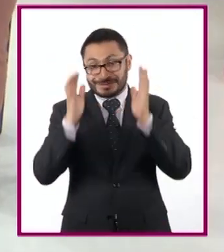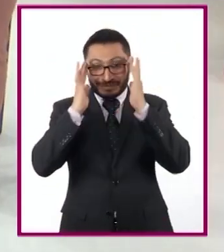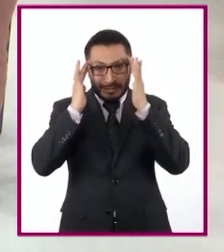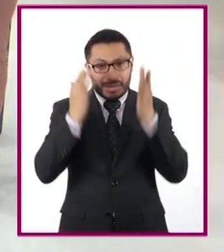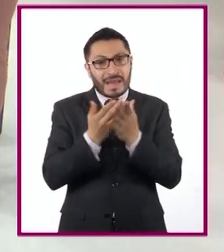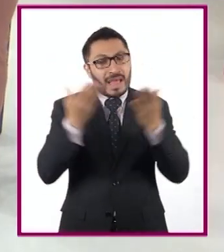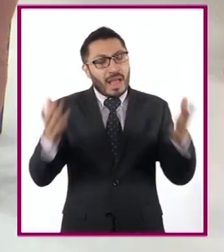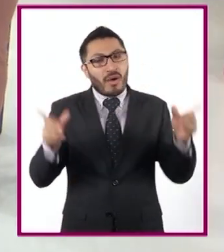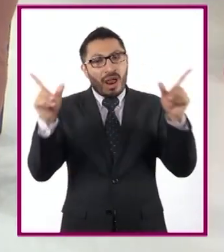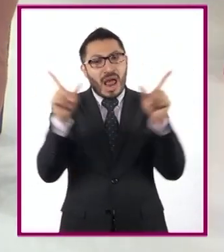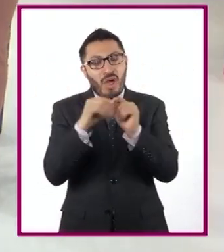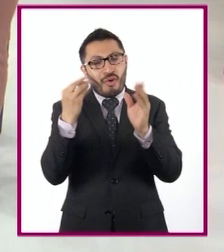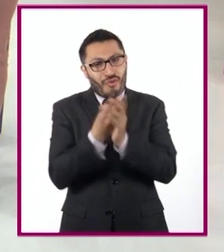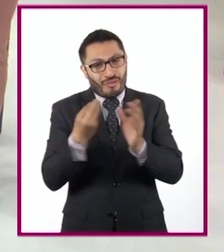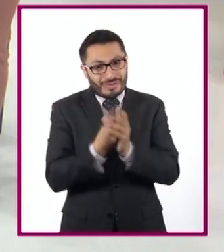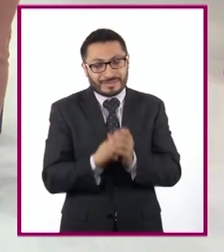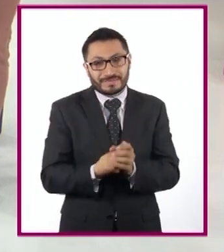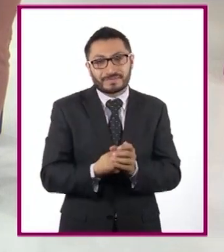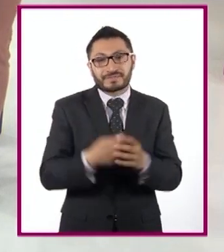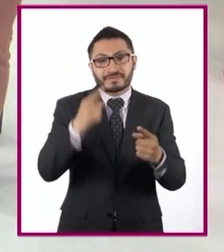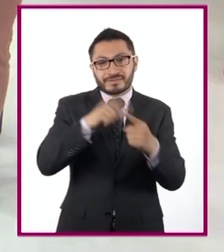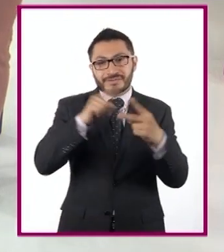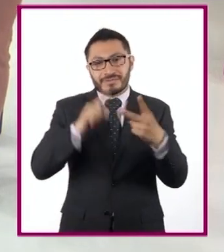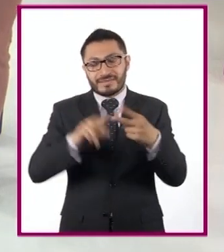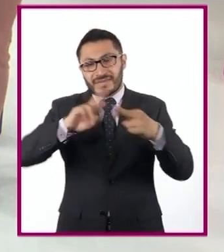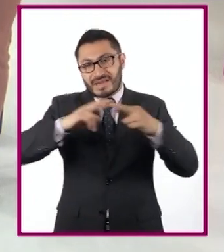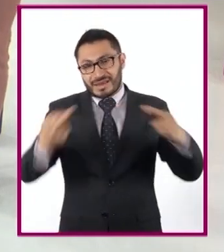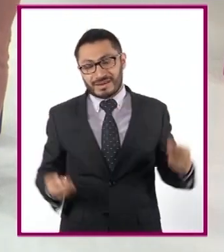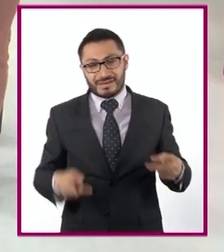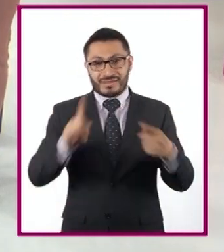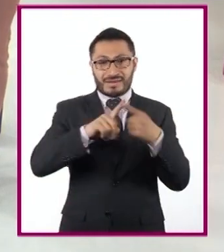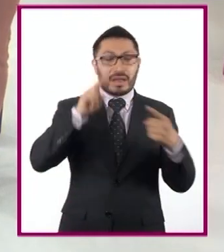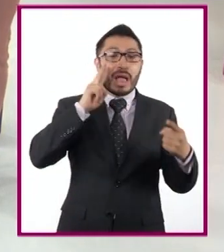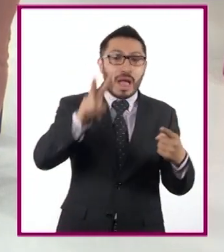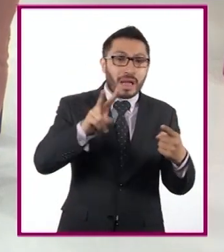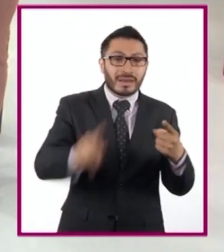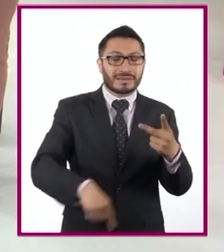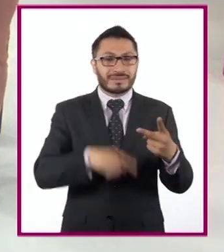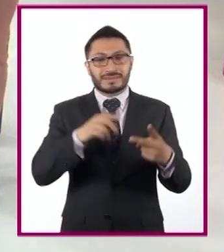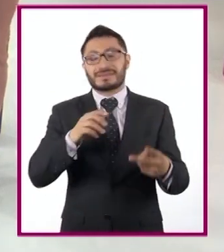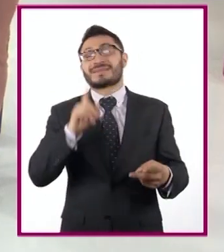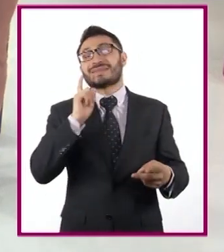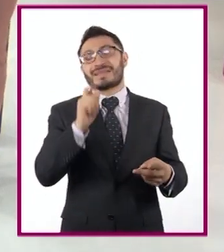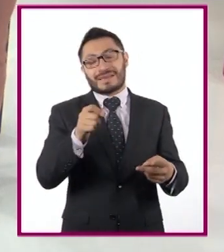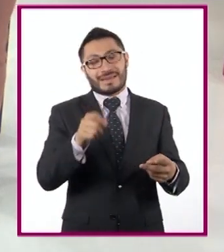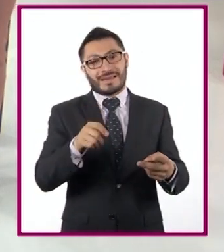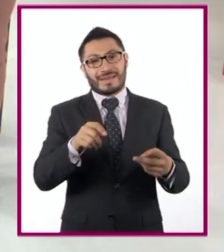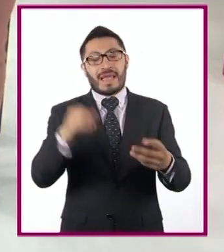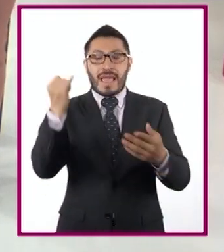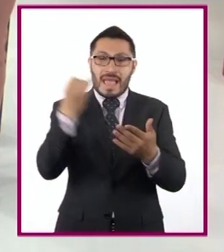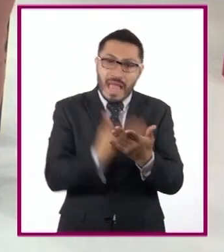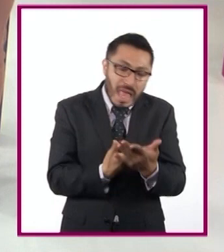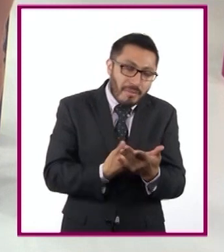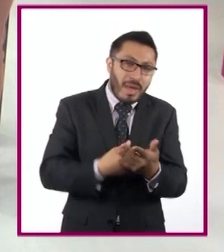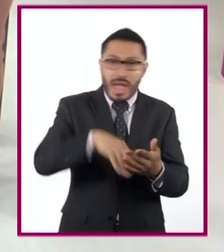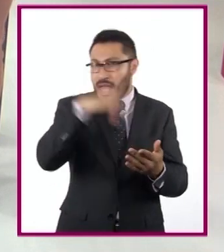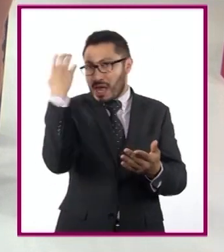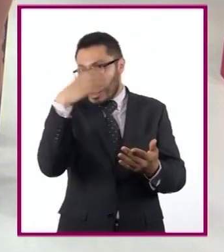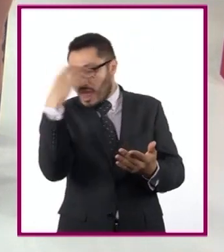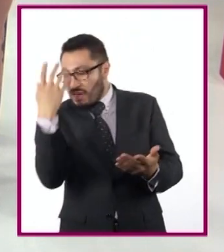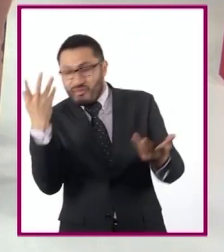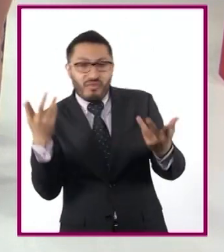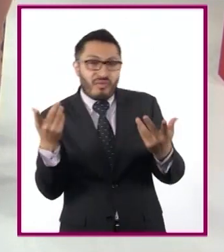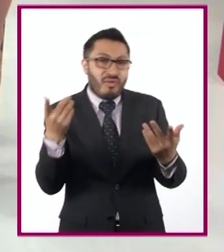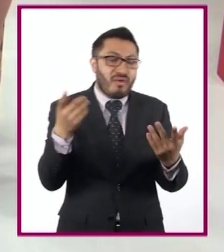sesión. Hablamos de dos tipos de recursos. Los visuales. Mencionamos a las imágenes,